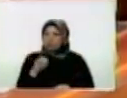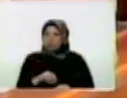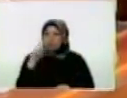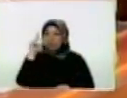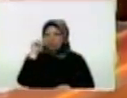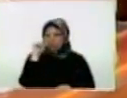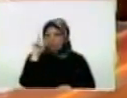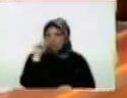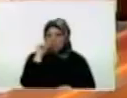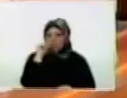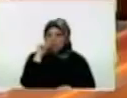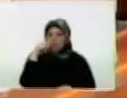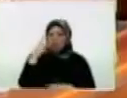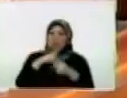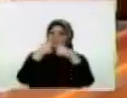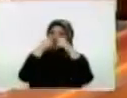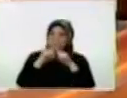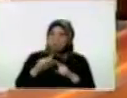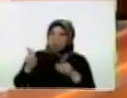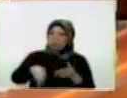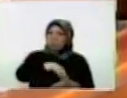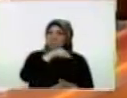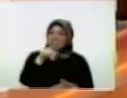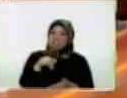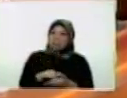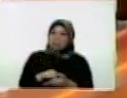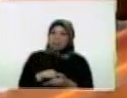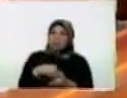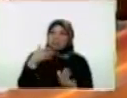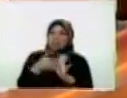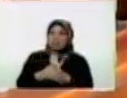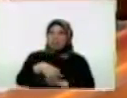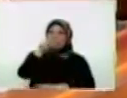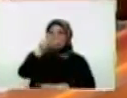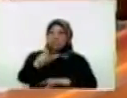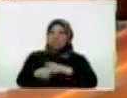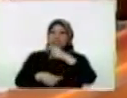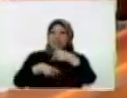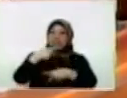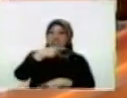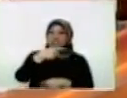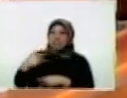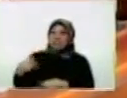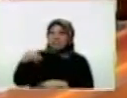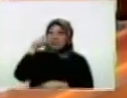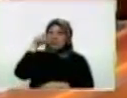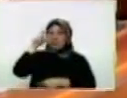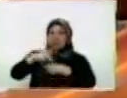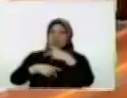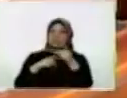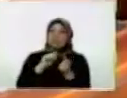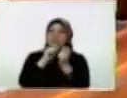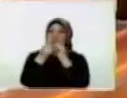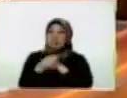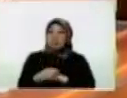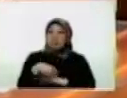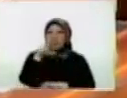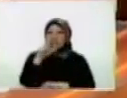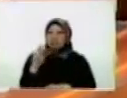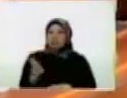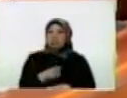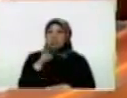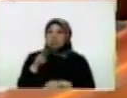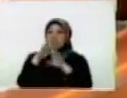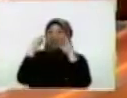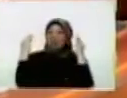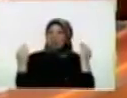75.4% del presupuesto nacional va para los programas sociales. También somos únicos en el